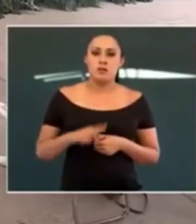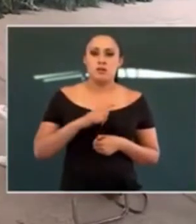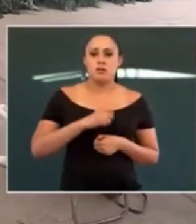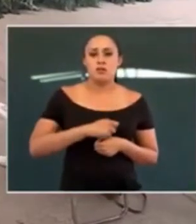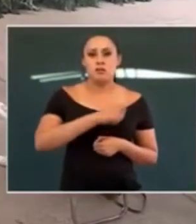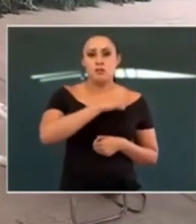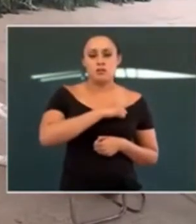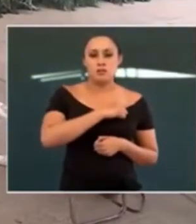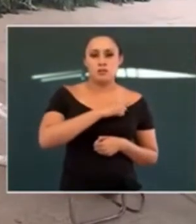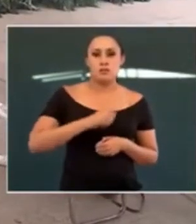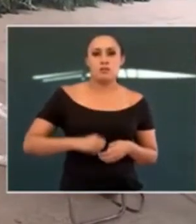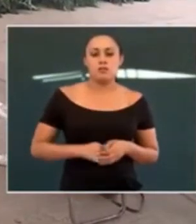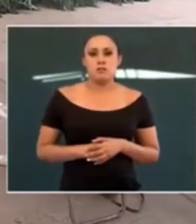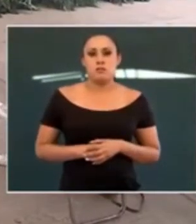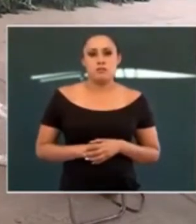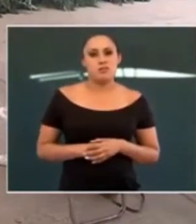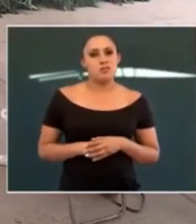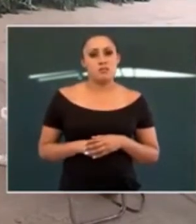Entonces,